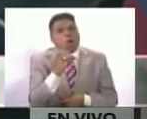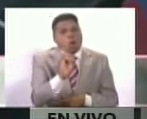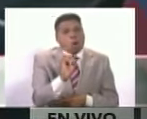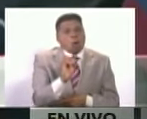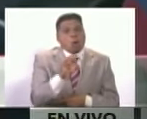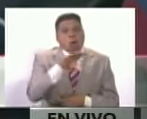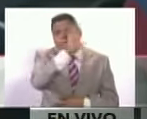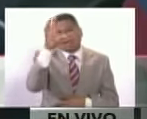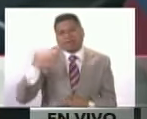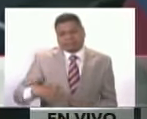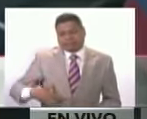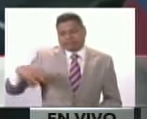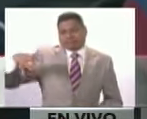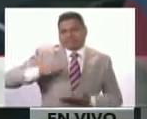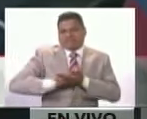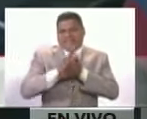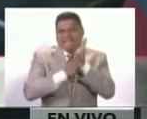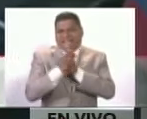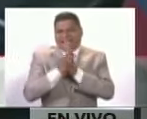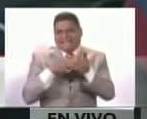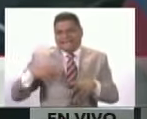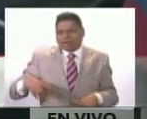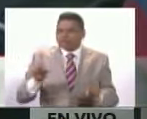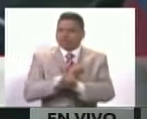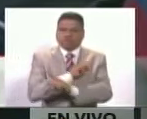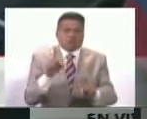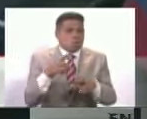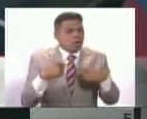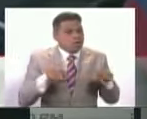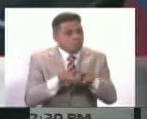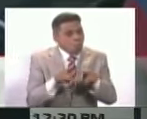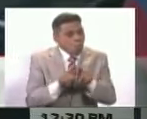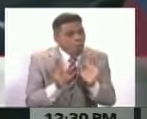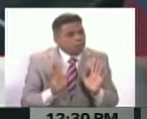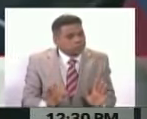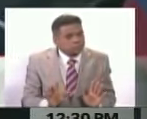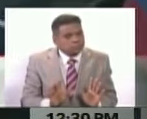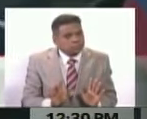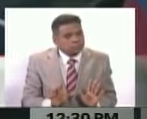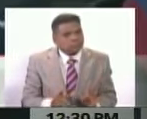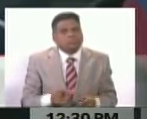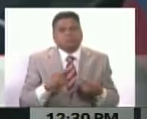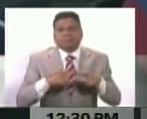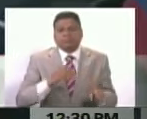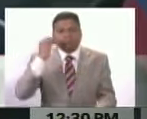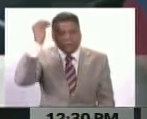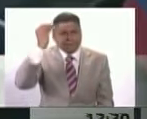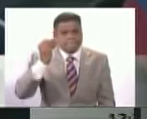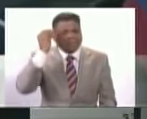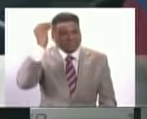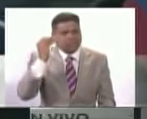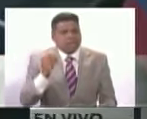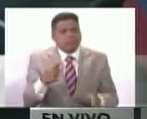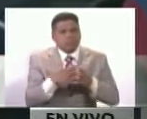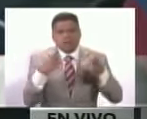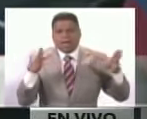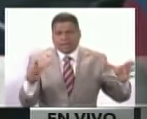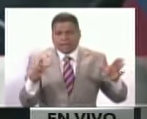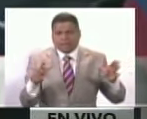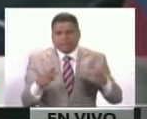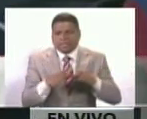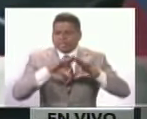hablar de transición, pero pensamos que debe ser una de las grandes causas del sur